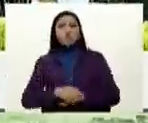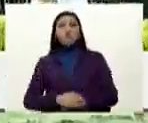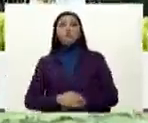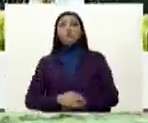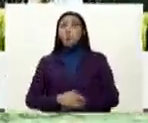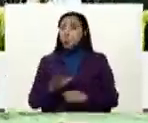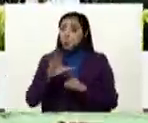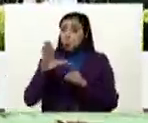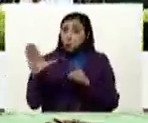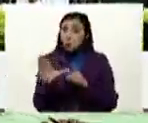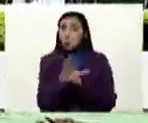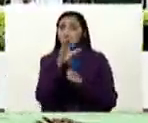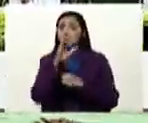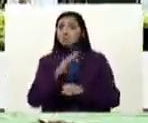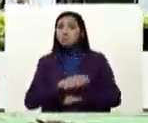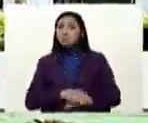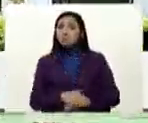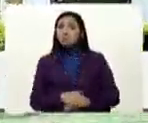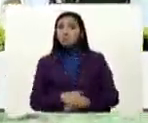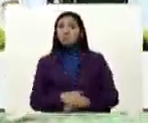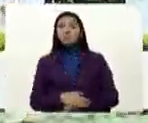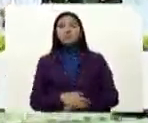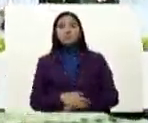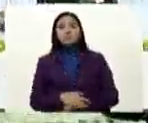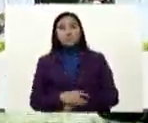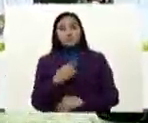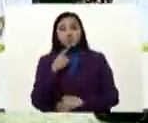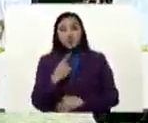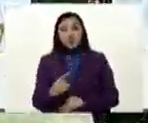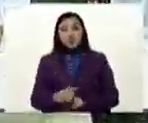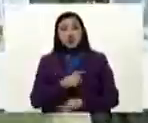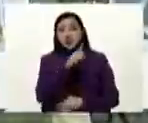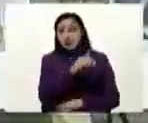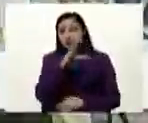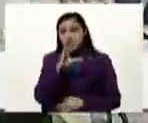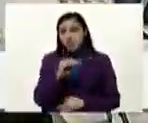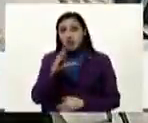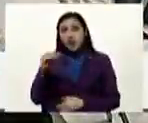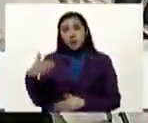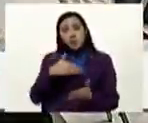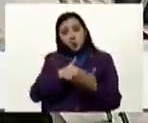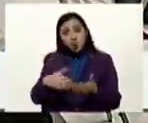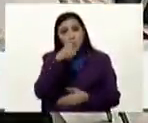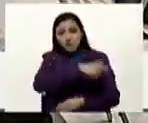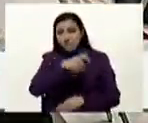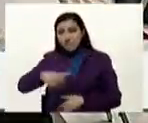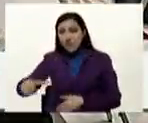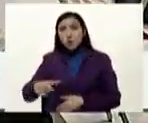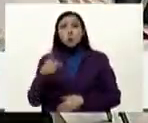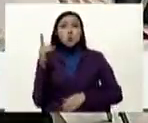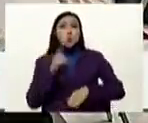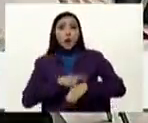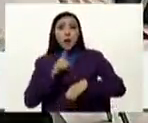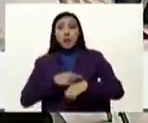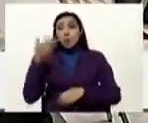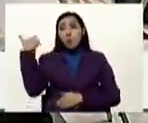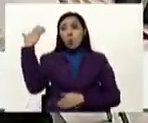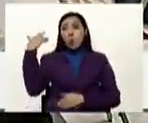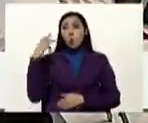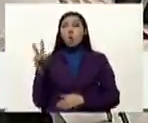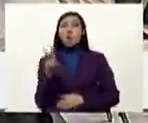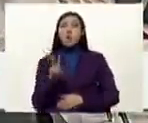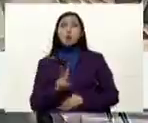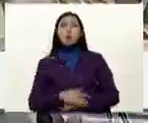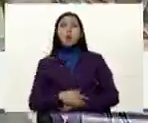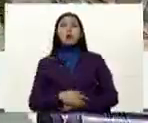cultura. Dícese de más de 100 millones de habitantes para la época, que era mucho, en relación a la